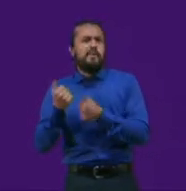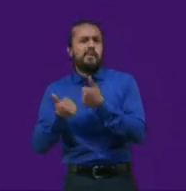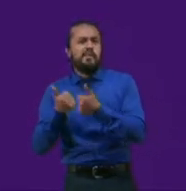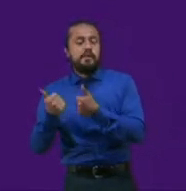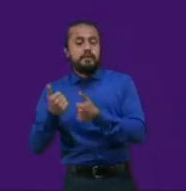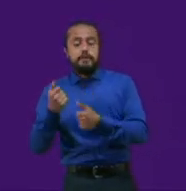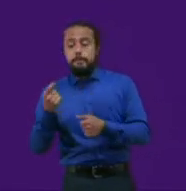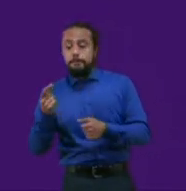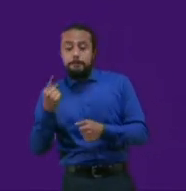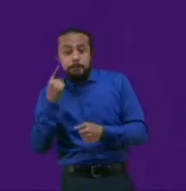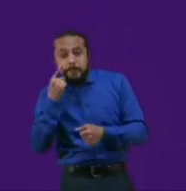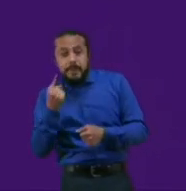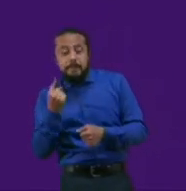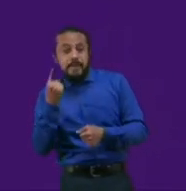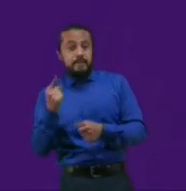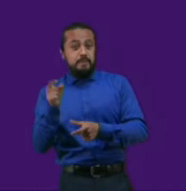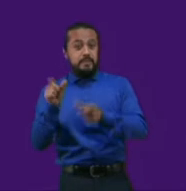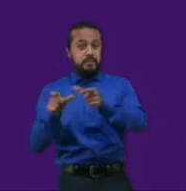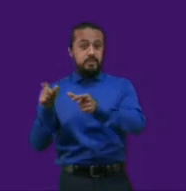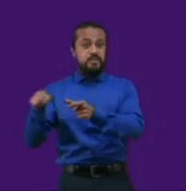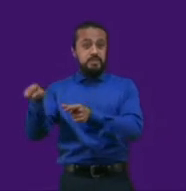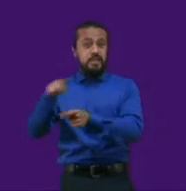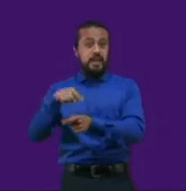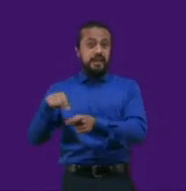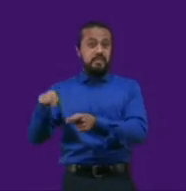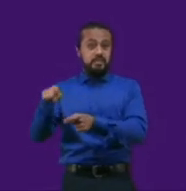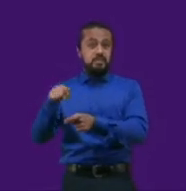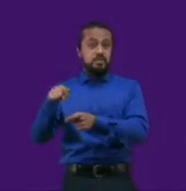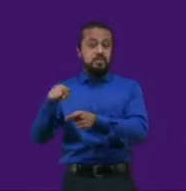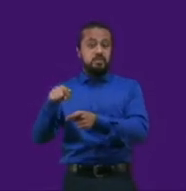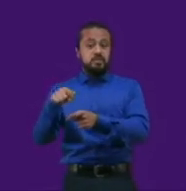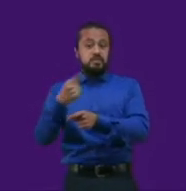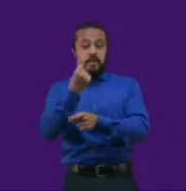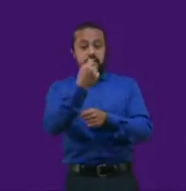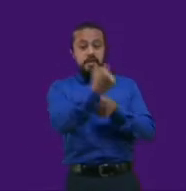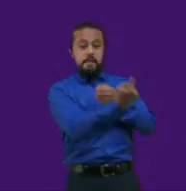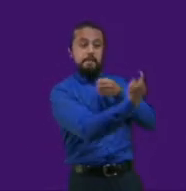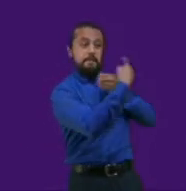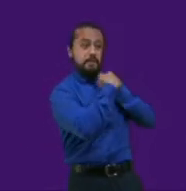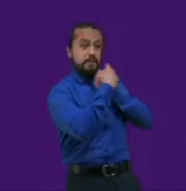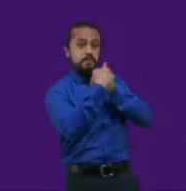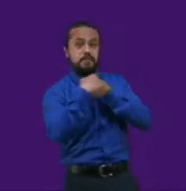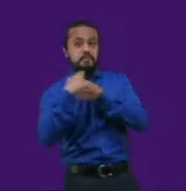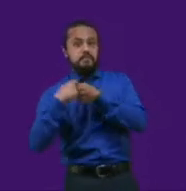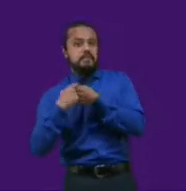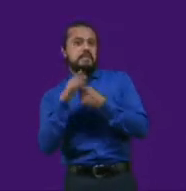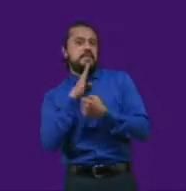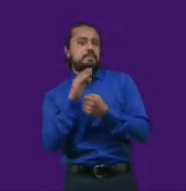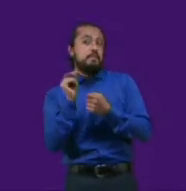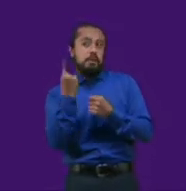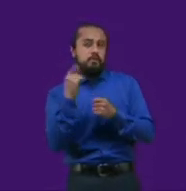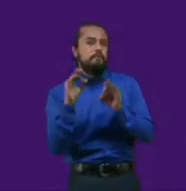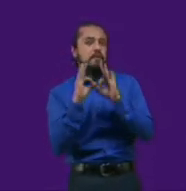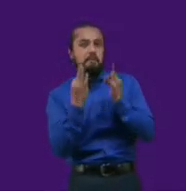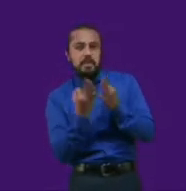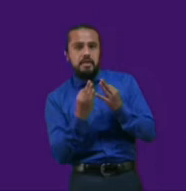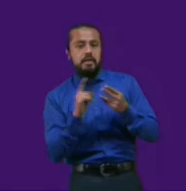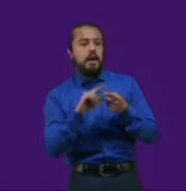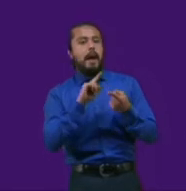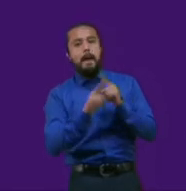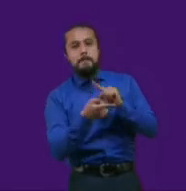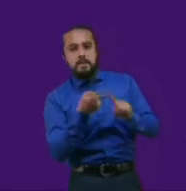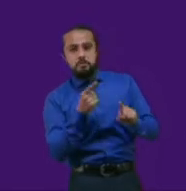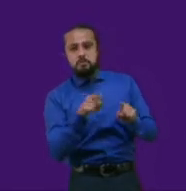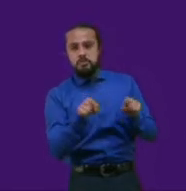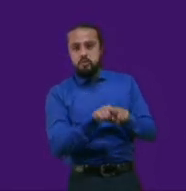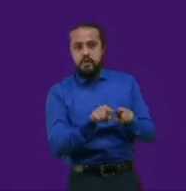que son obviamente friends and family, les dijimos, vamos a hacer esta jugada. O sea, yo me